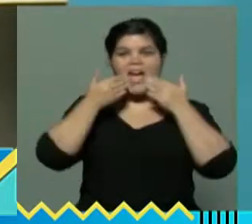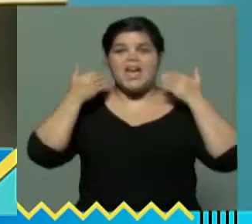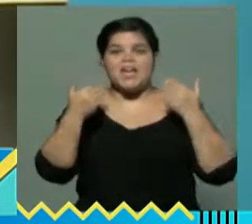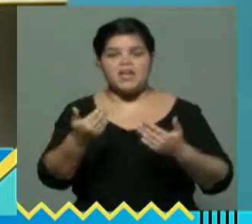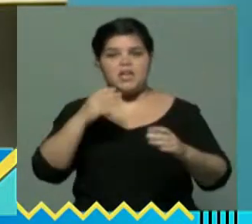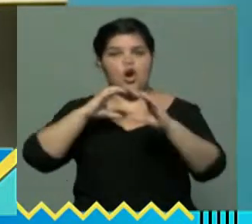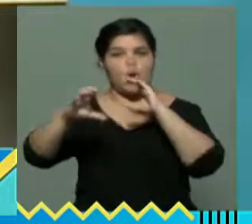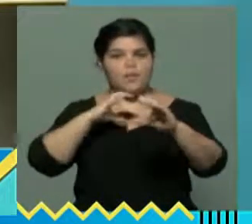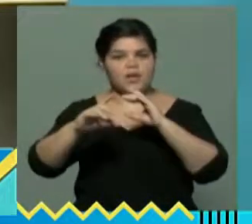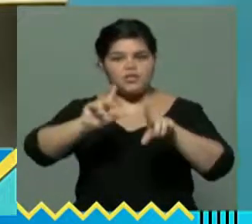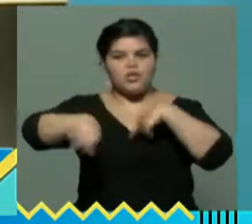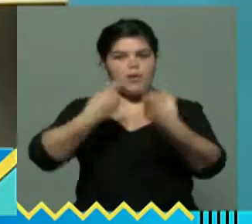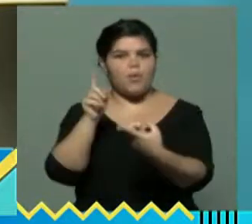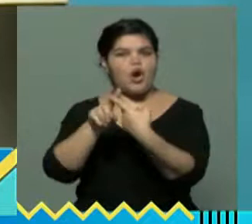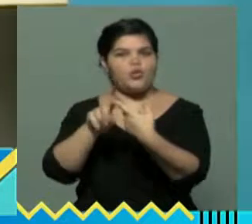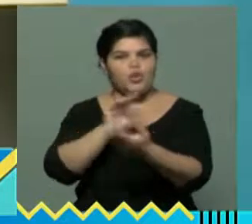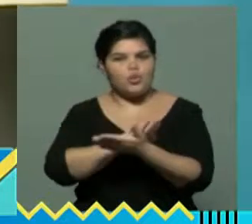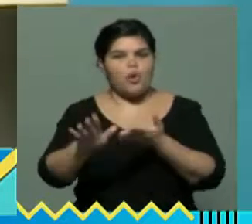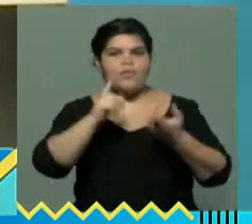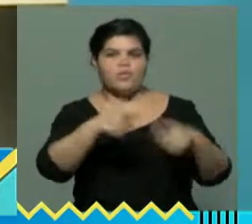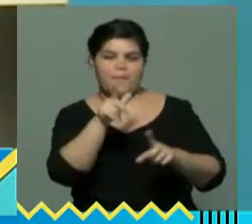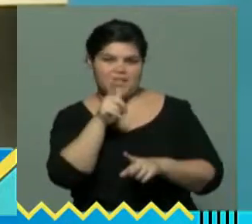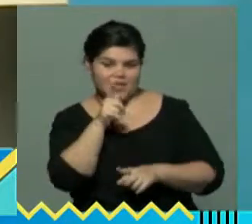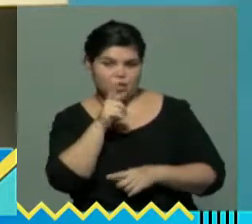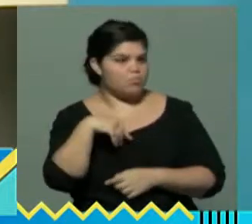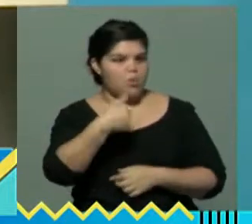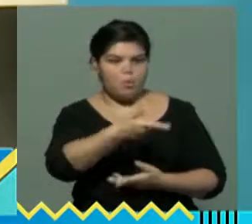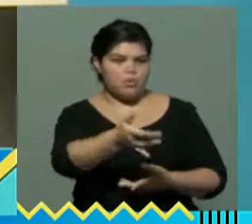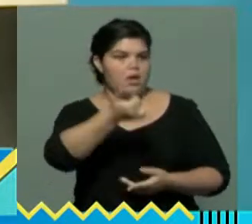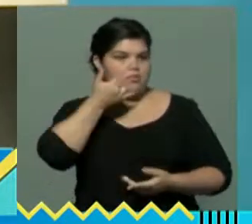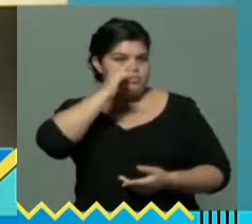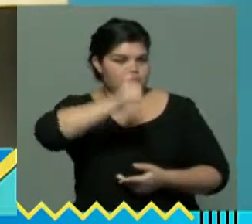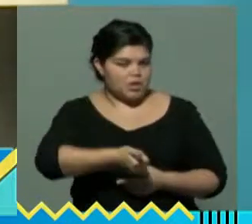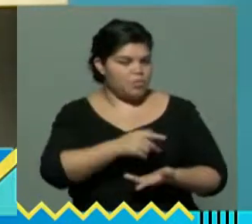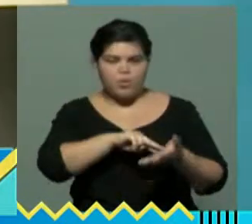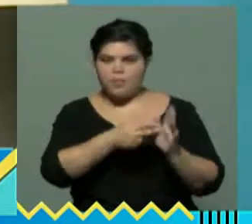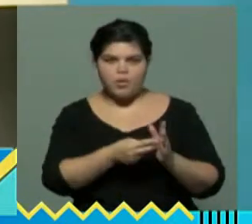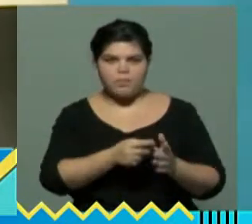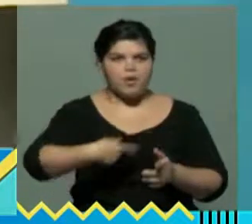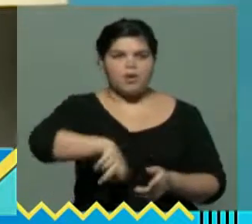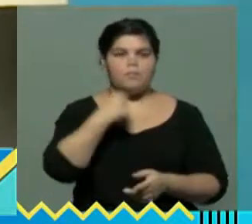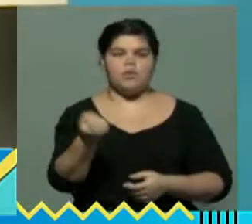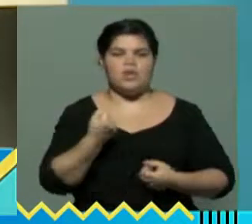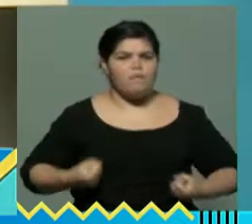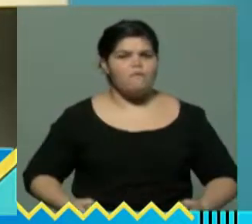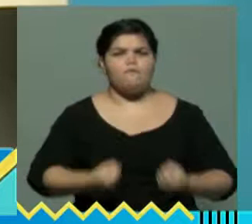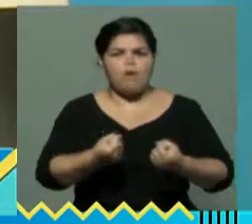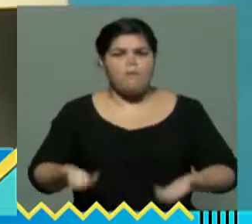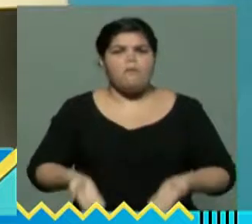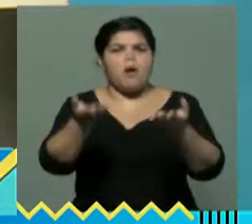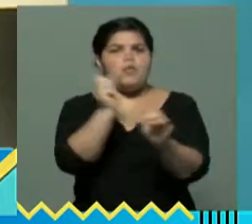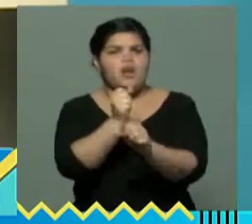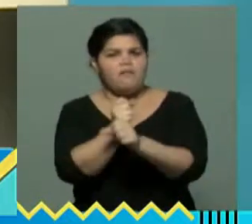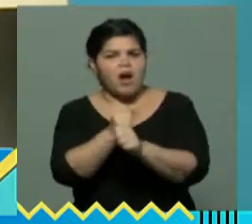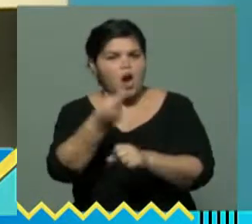y seguramente lo contactaremos en un nuevo Distintos Parecidos. Cuando quieran, a sus órdenes, y sobre todo no pierdan el ánimo, vayan, laburen,